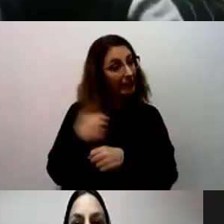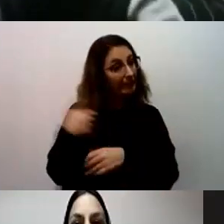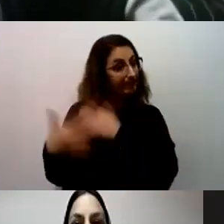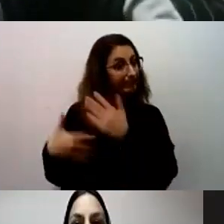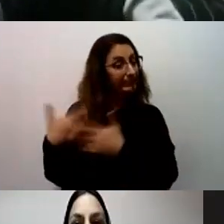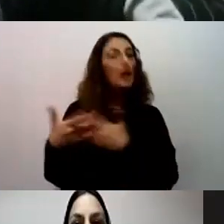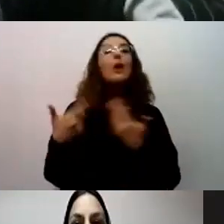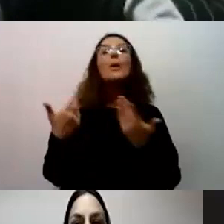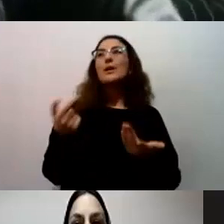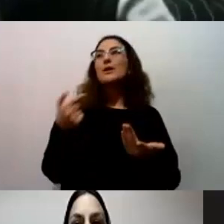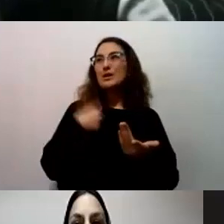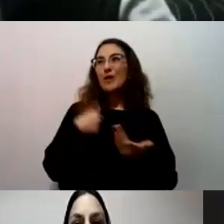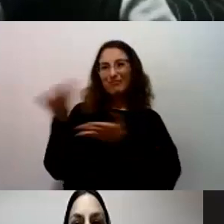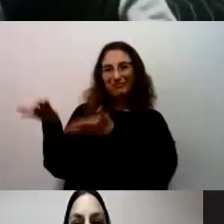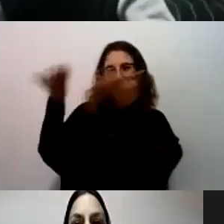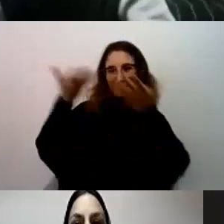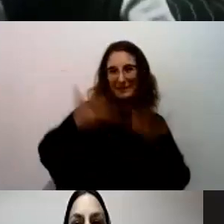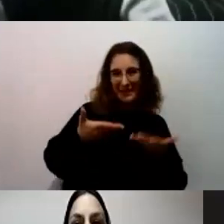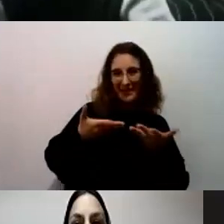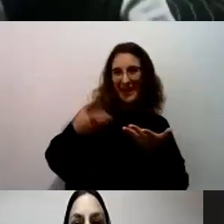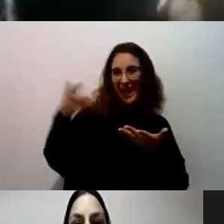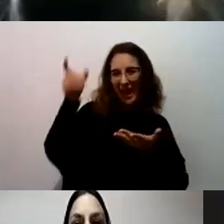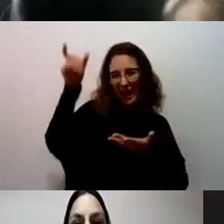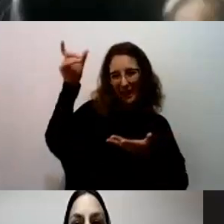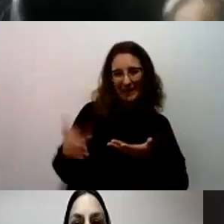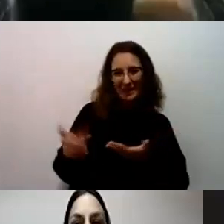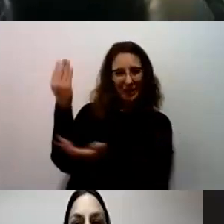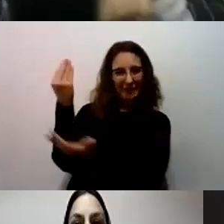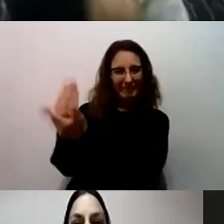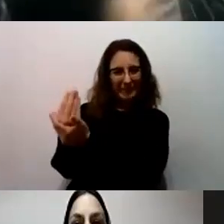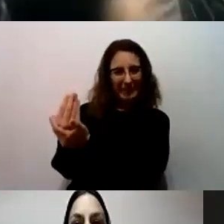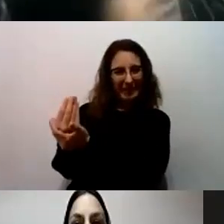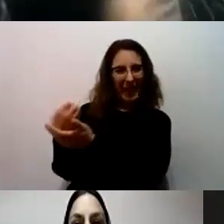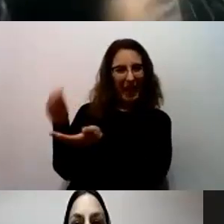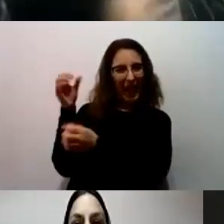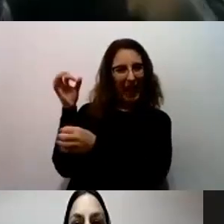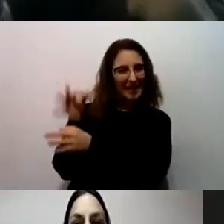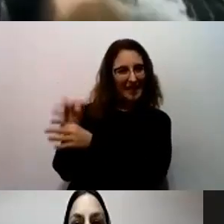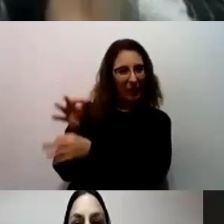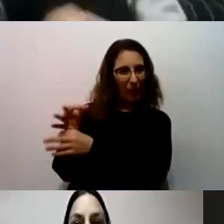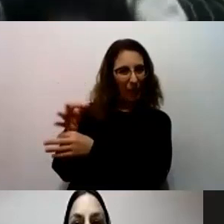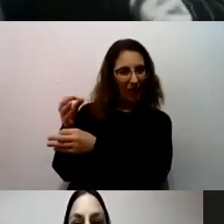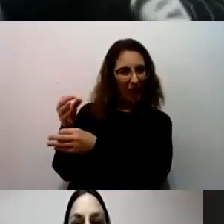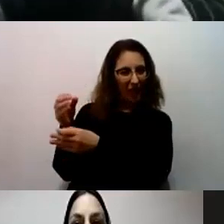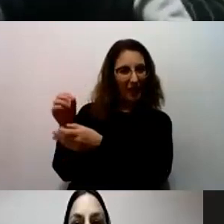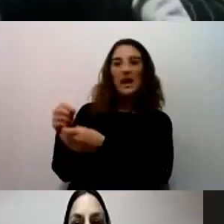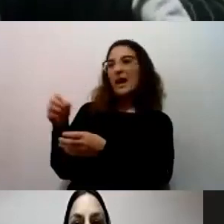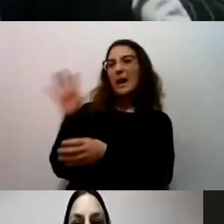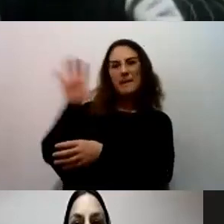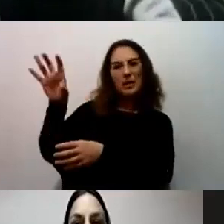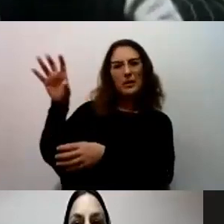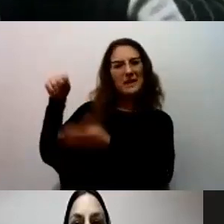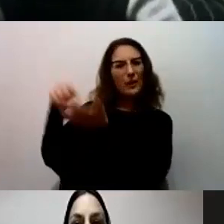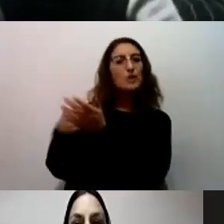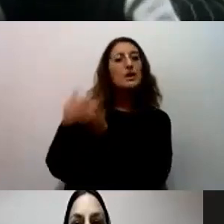a quienes representan a la colegiación toda, no solo de la provincia de Buenos Aires, sino de la República Argentina, para